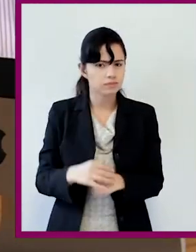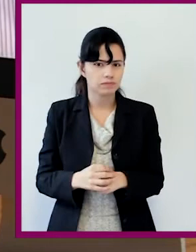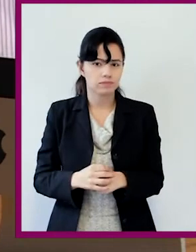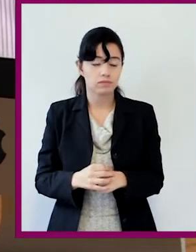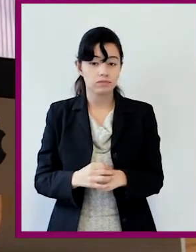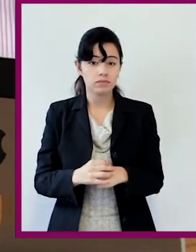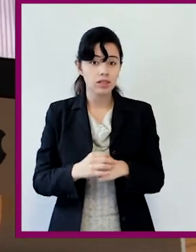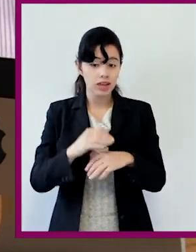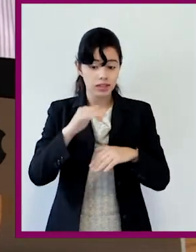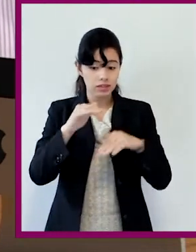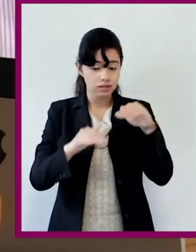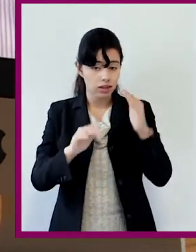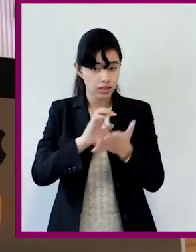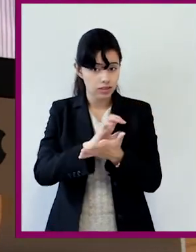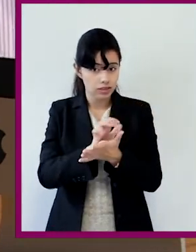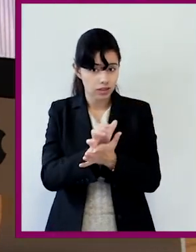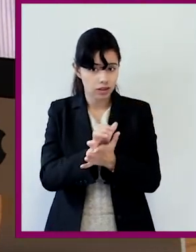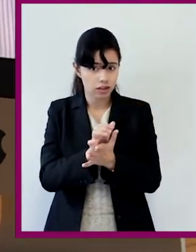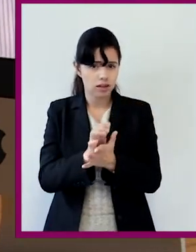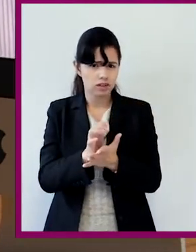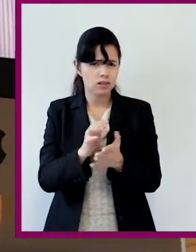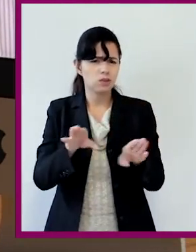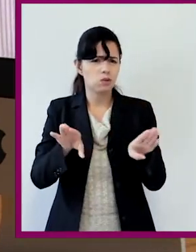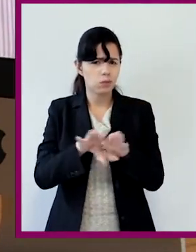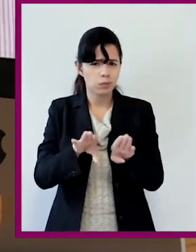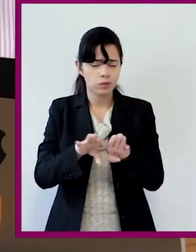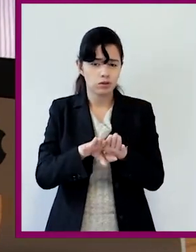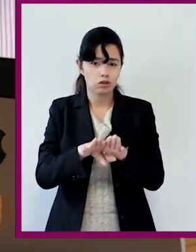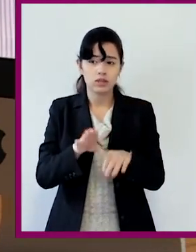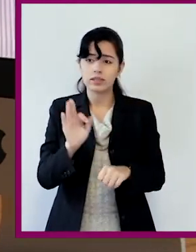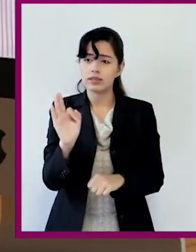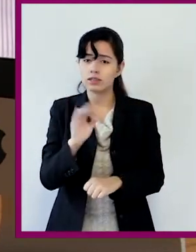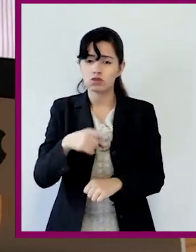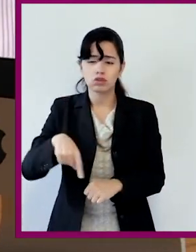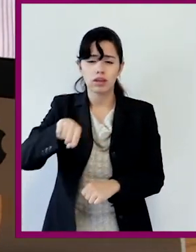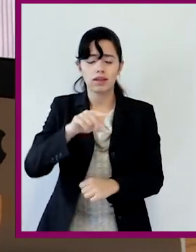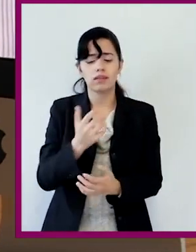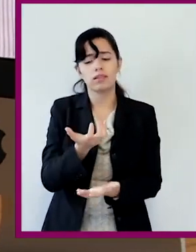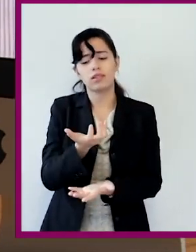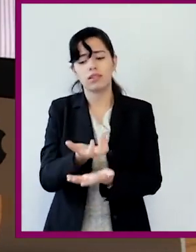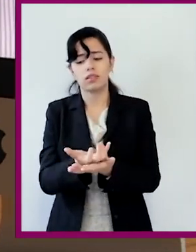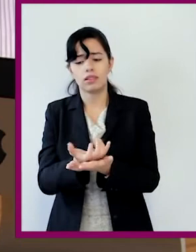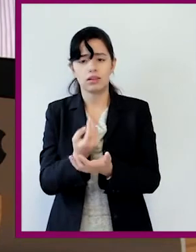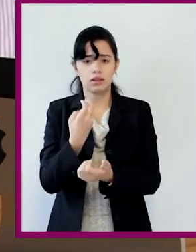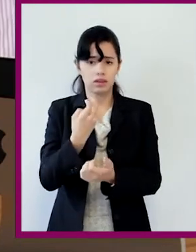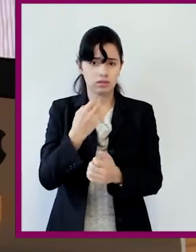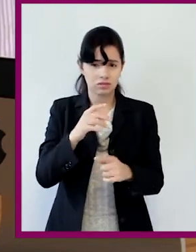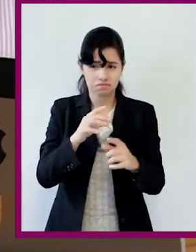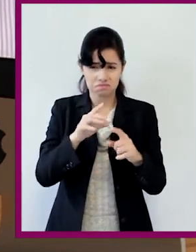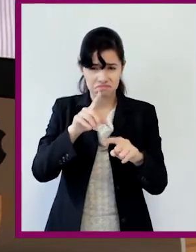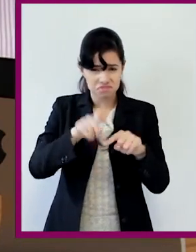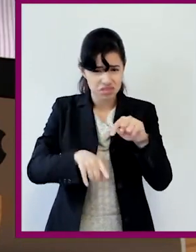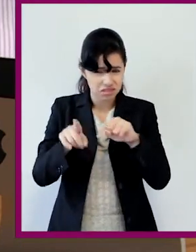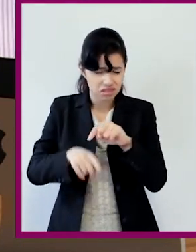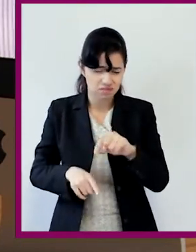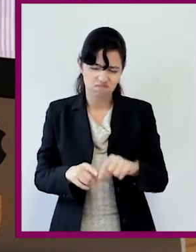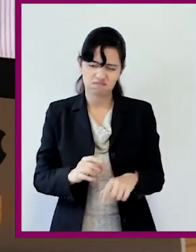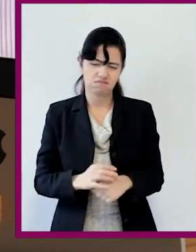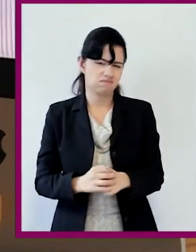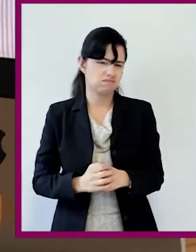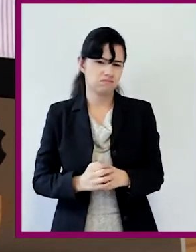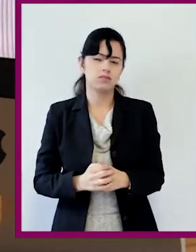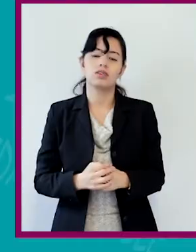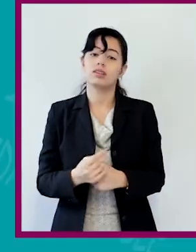la desigualdad no se superan por la inercia. Si creen que sin hacer nada esto se va a ir superando, es